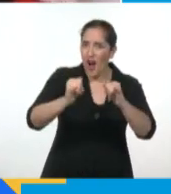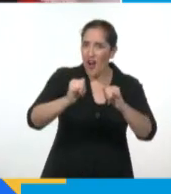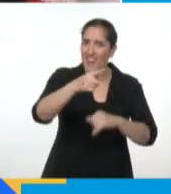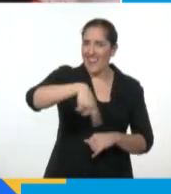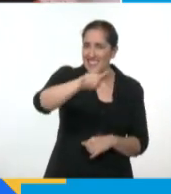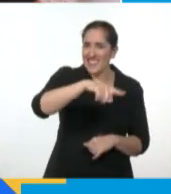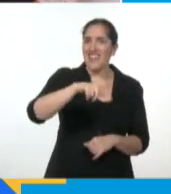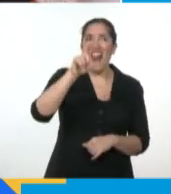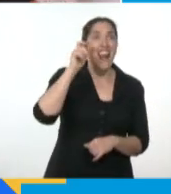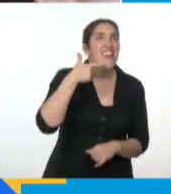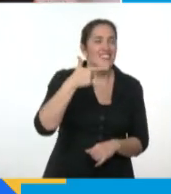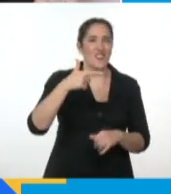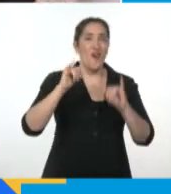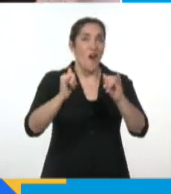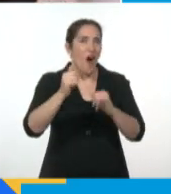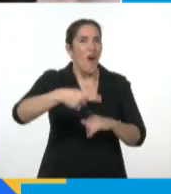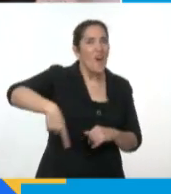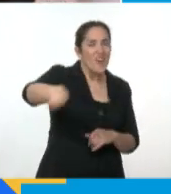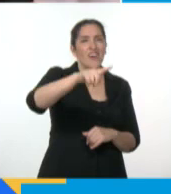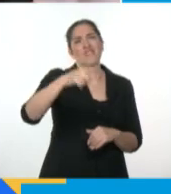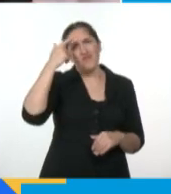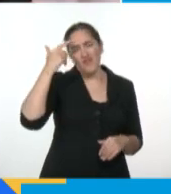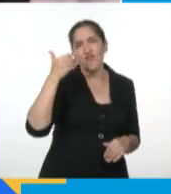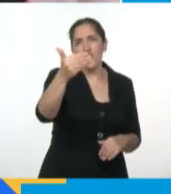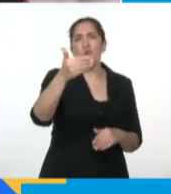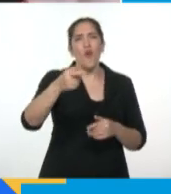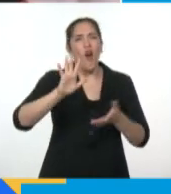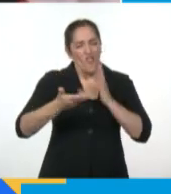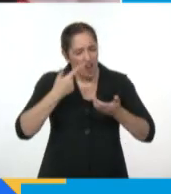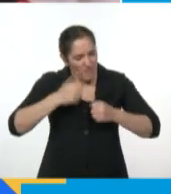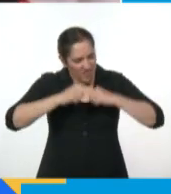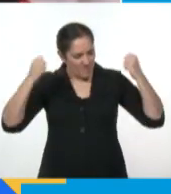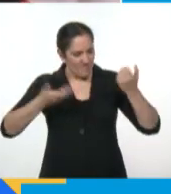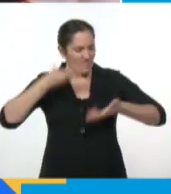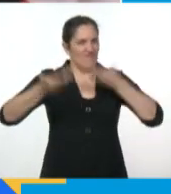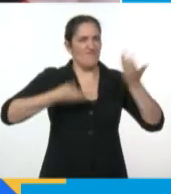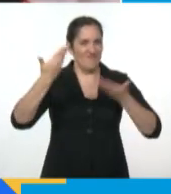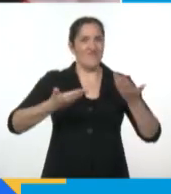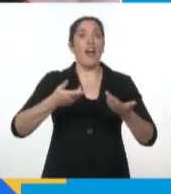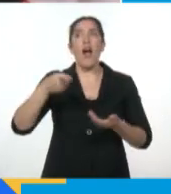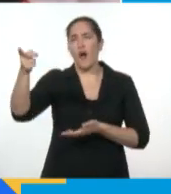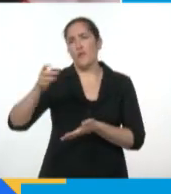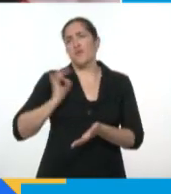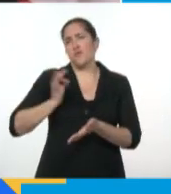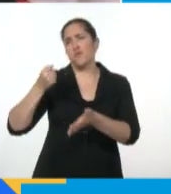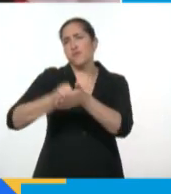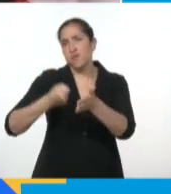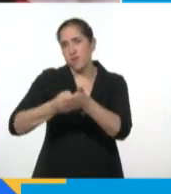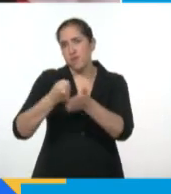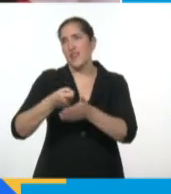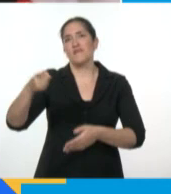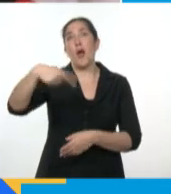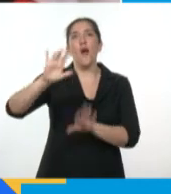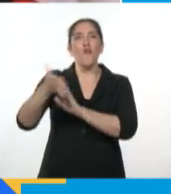tienen un futuro por delante para seguir deconstruyendo, ustedes, las que hace tantos años luchan por esto, también son el